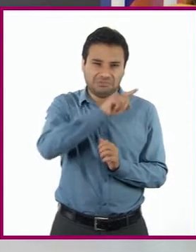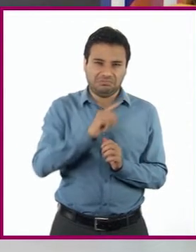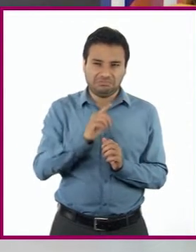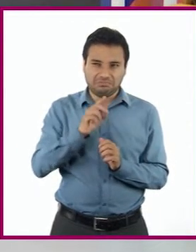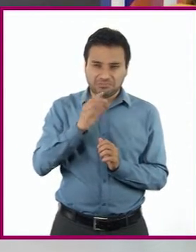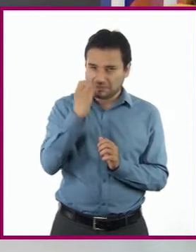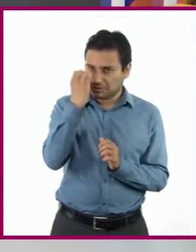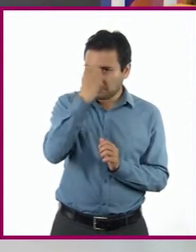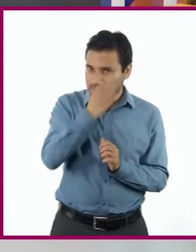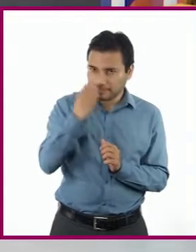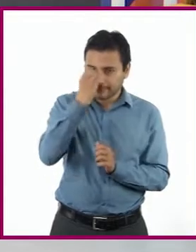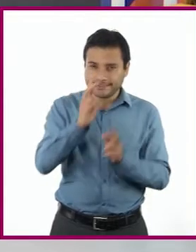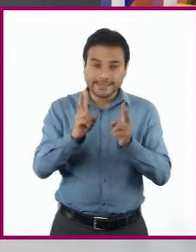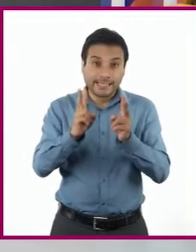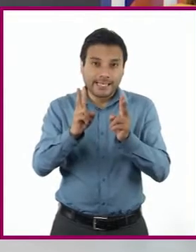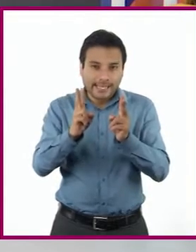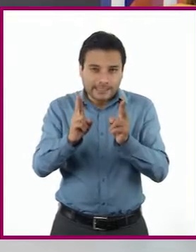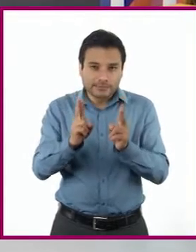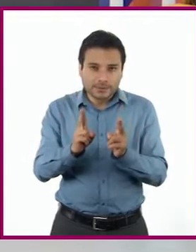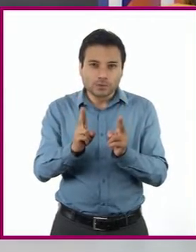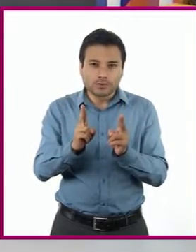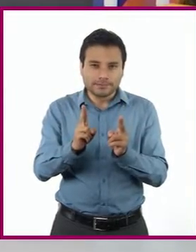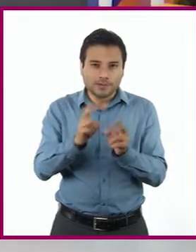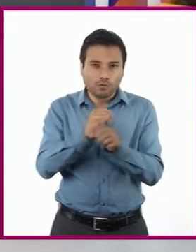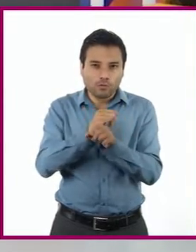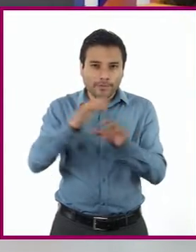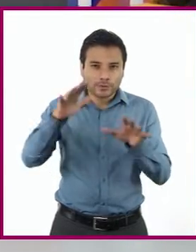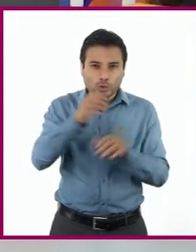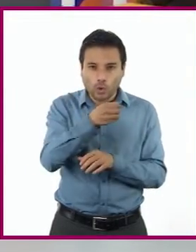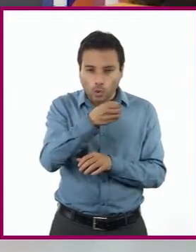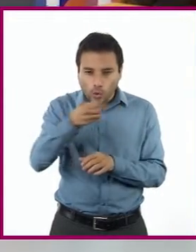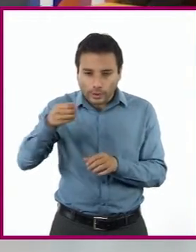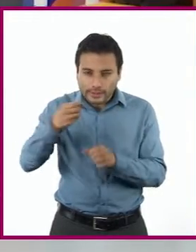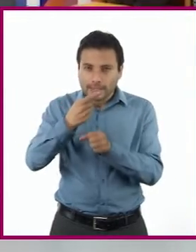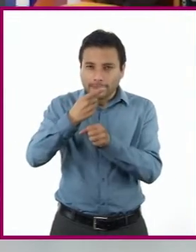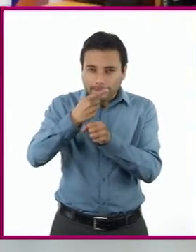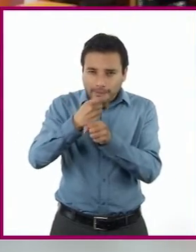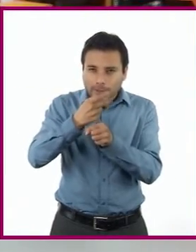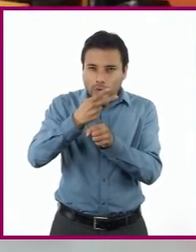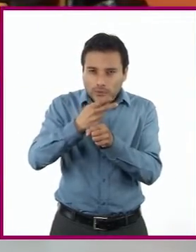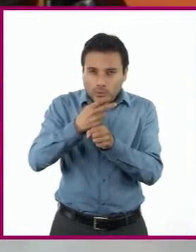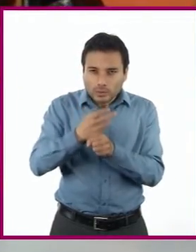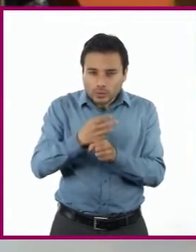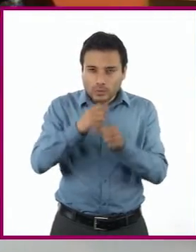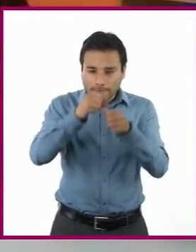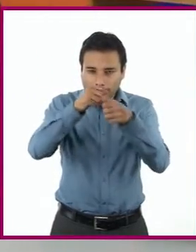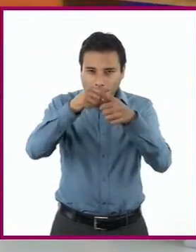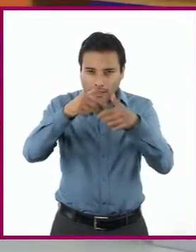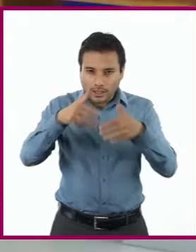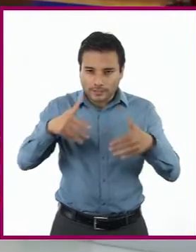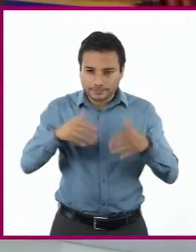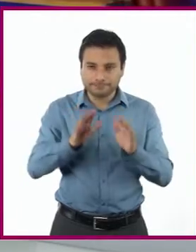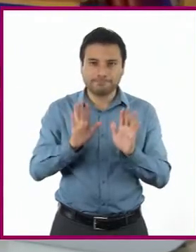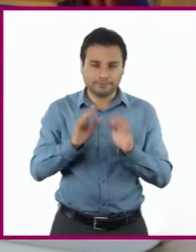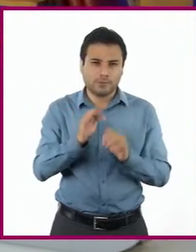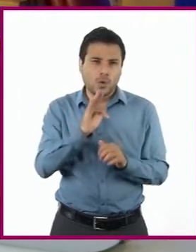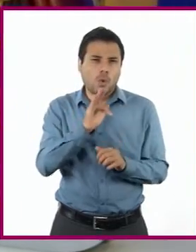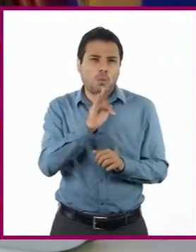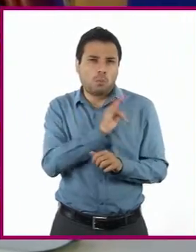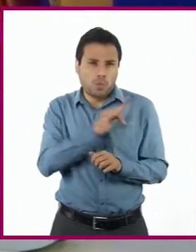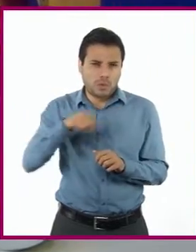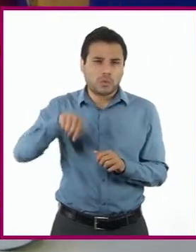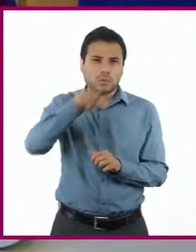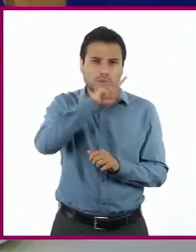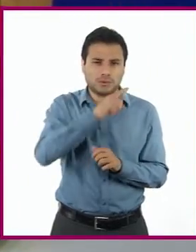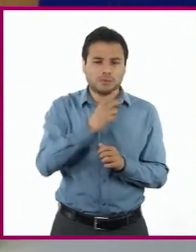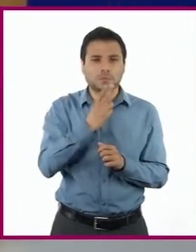información. Esto nos permite profundizar en el conocimiento de las diversas expresiones que podemos utilizar en los textos orales